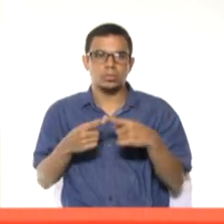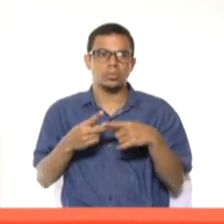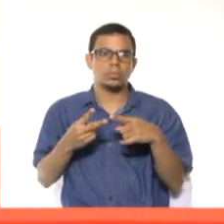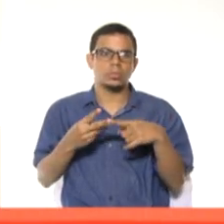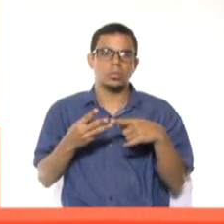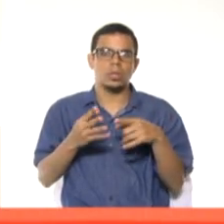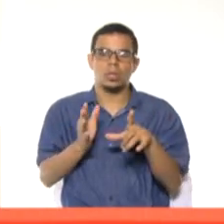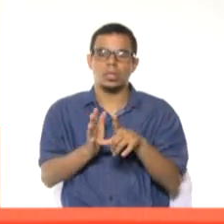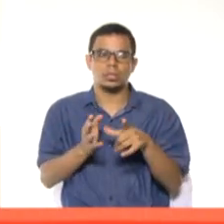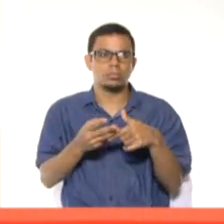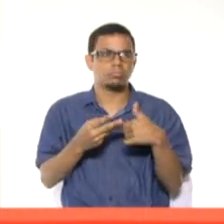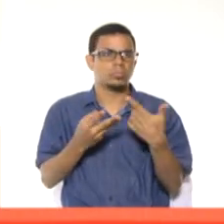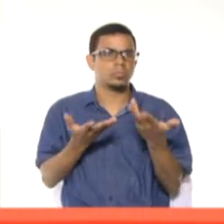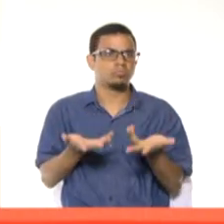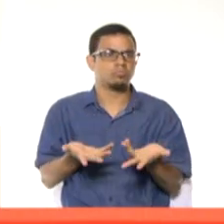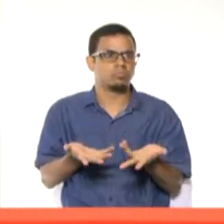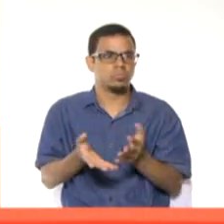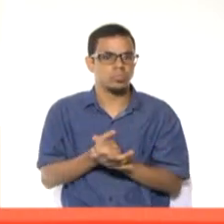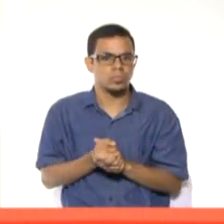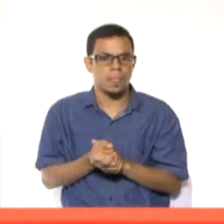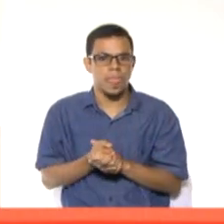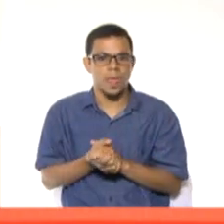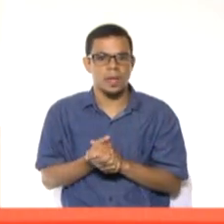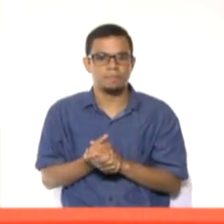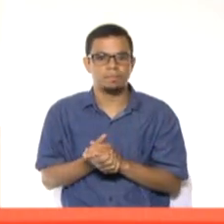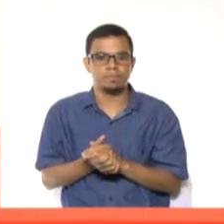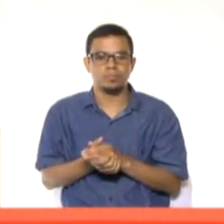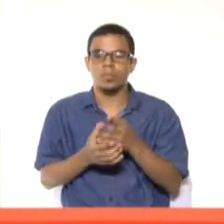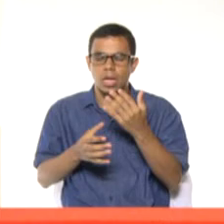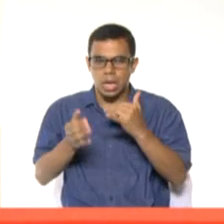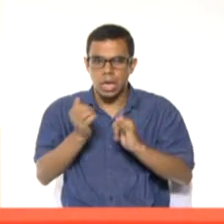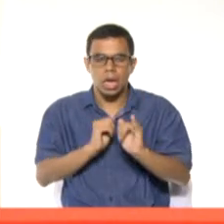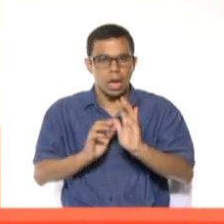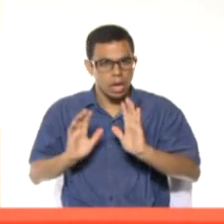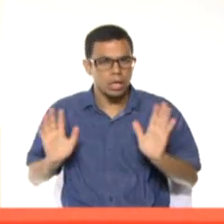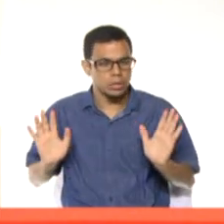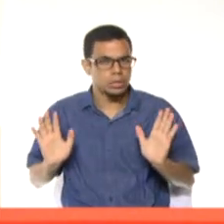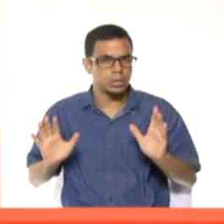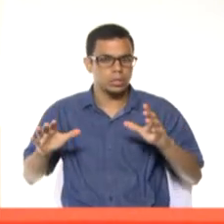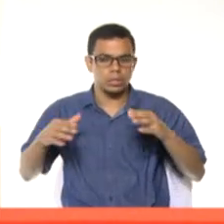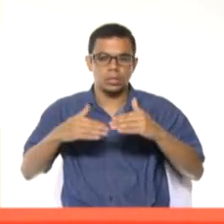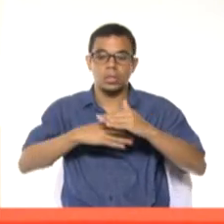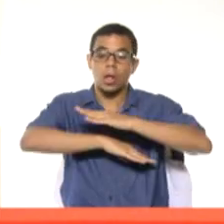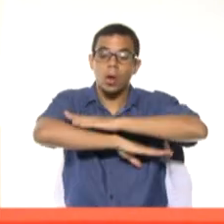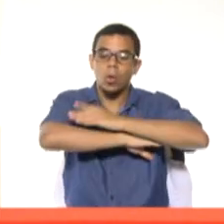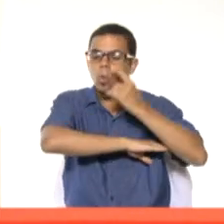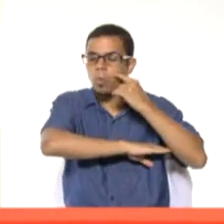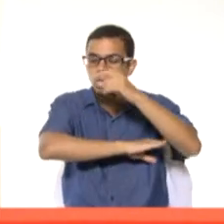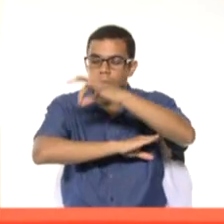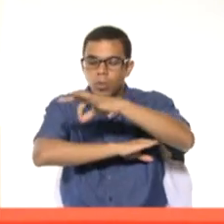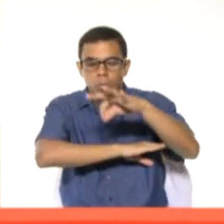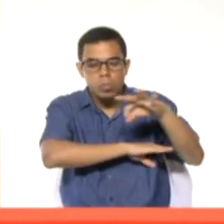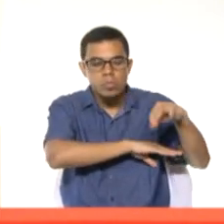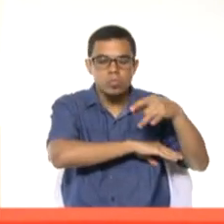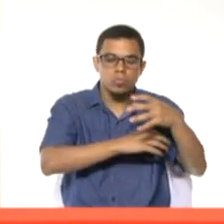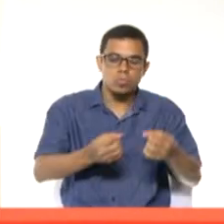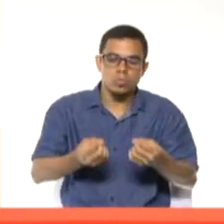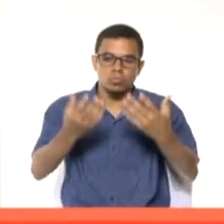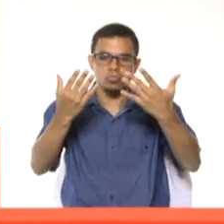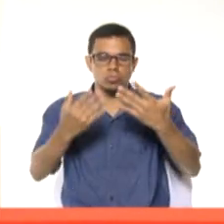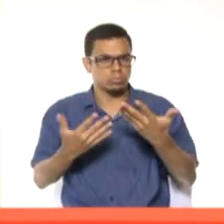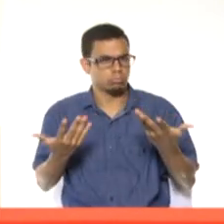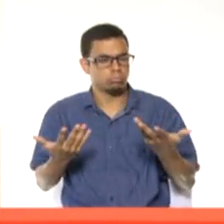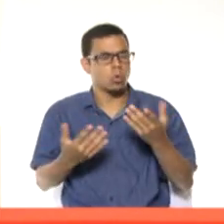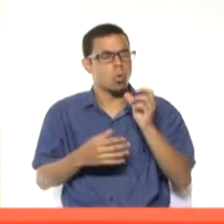del jardín de nuestro liceo, de la materia orgánica que disponemos en los balcones de nuestras casas, y a veces